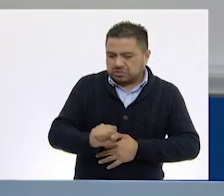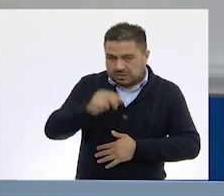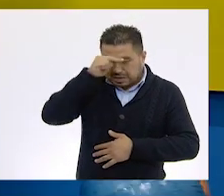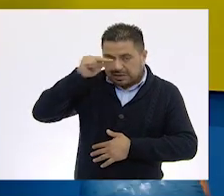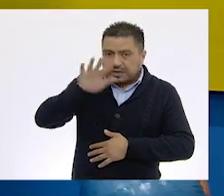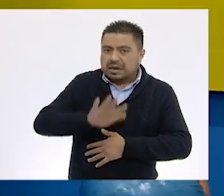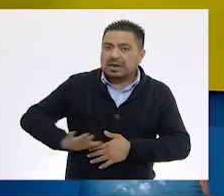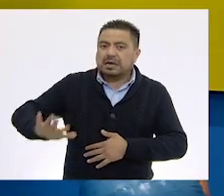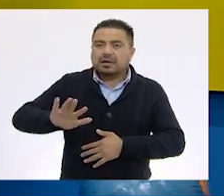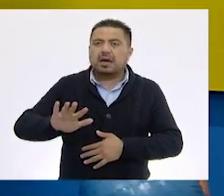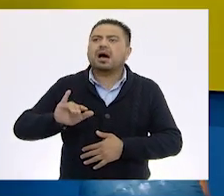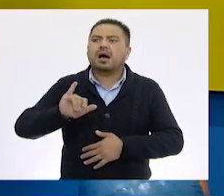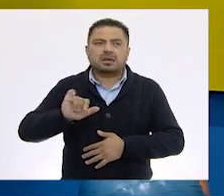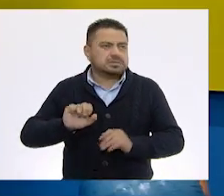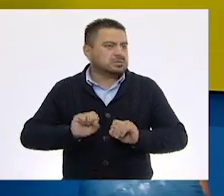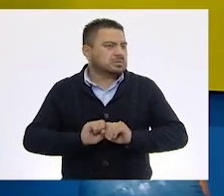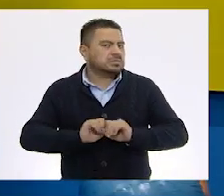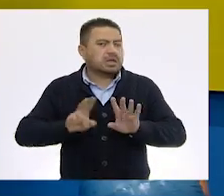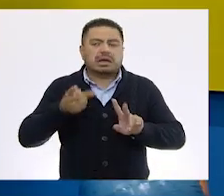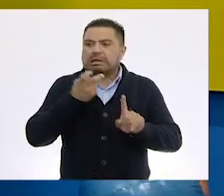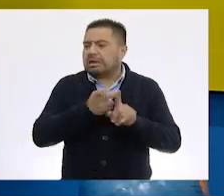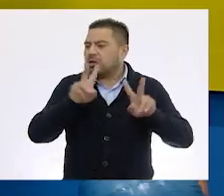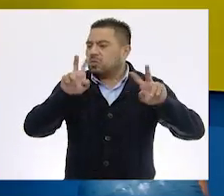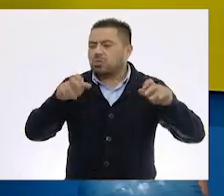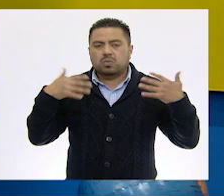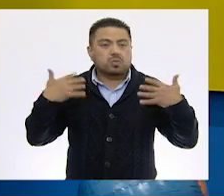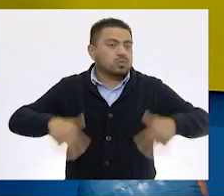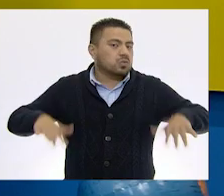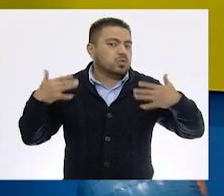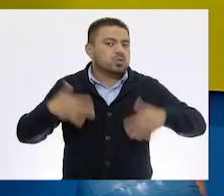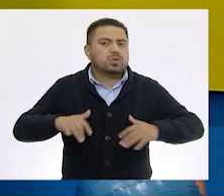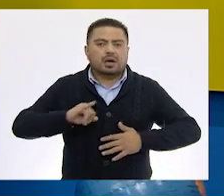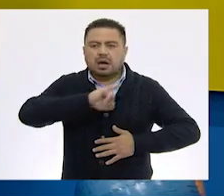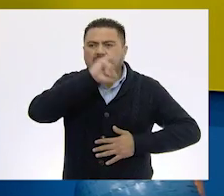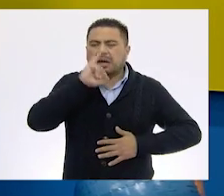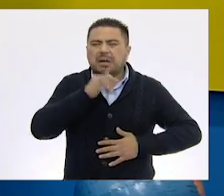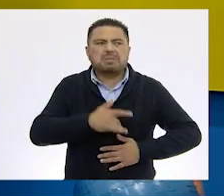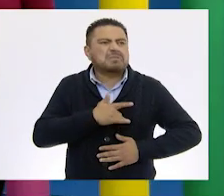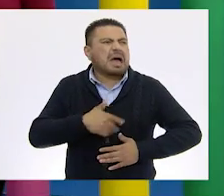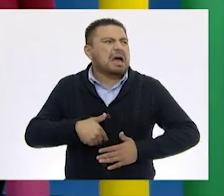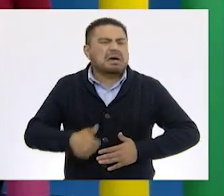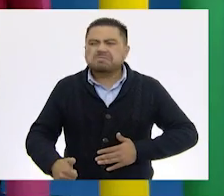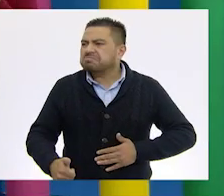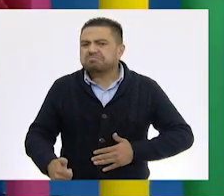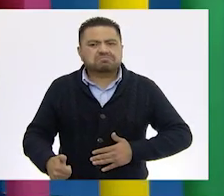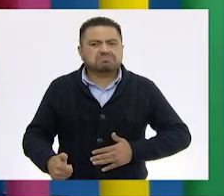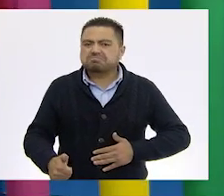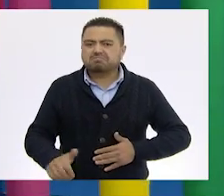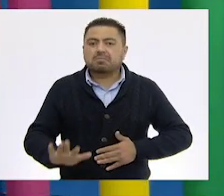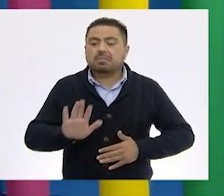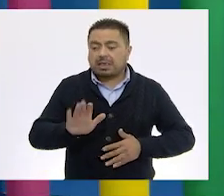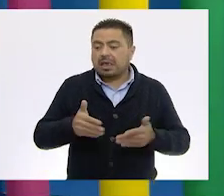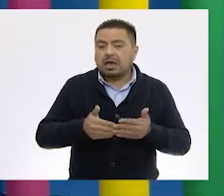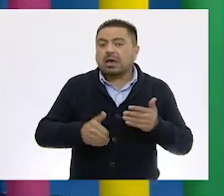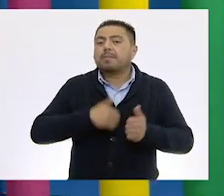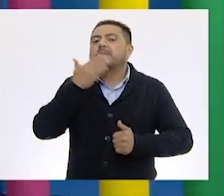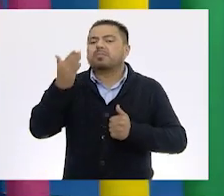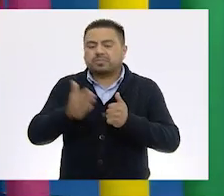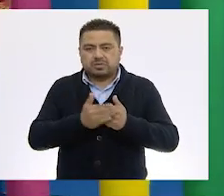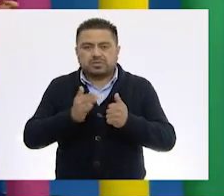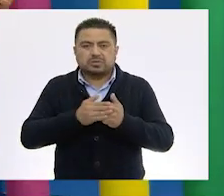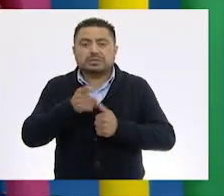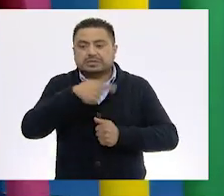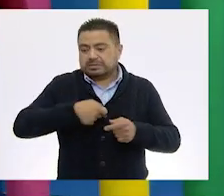mesoamericana. Ay, sí, claro, ese es un gran tema que de hecho creo que me abrió el apetito. Sí. Entonces, hasta la próxima